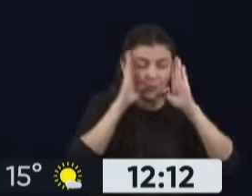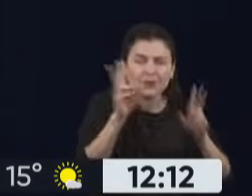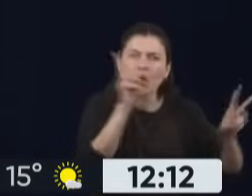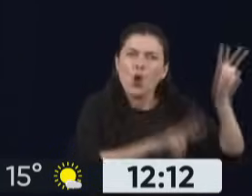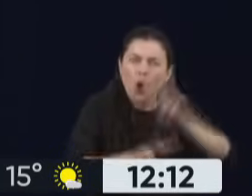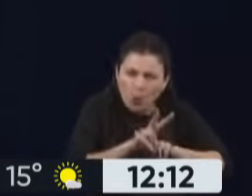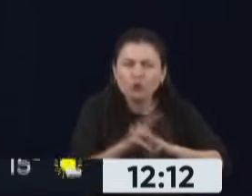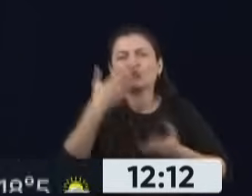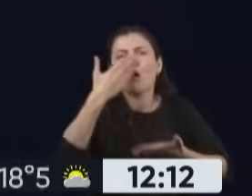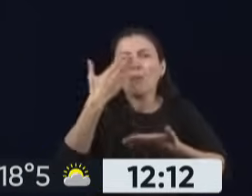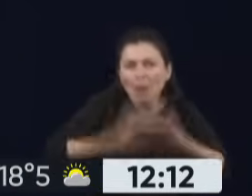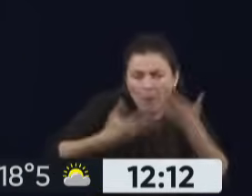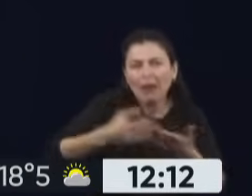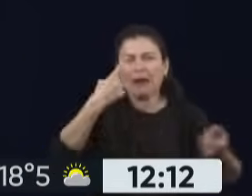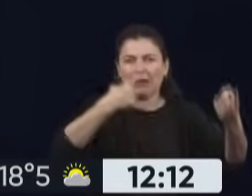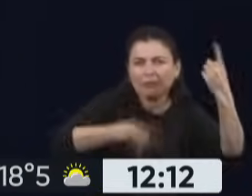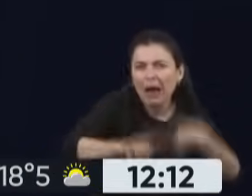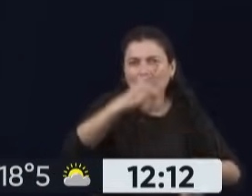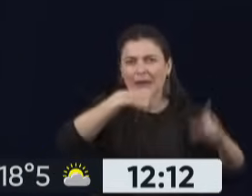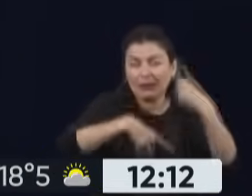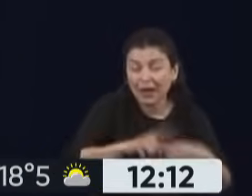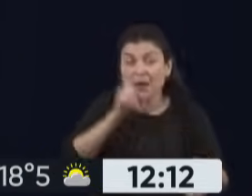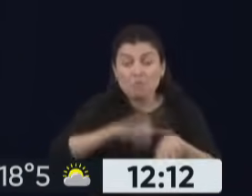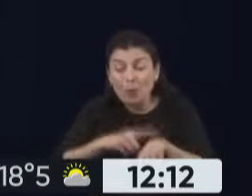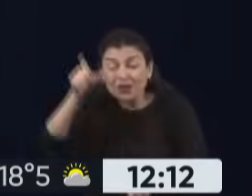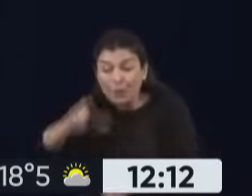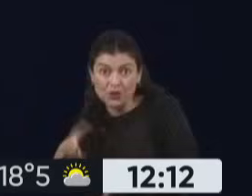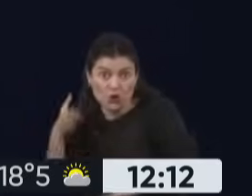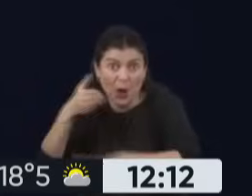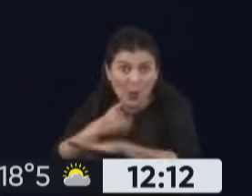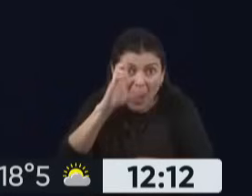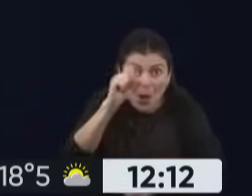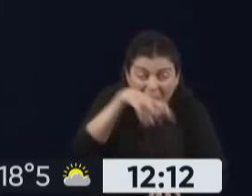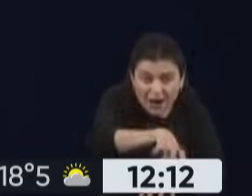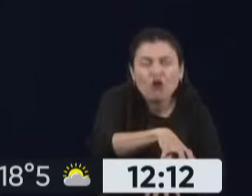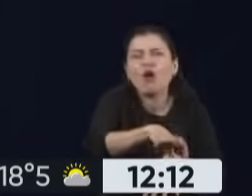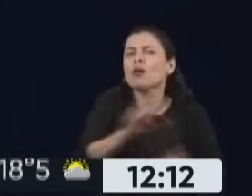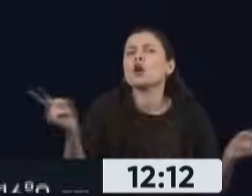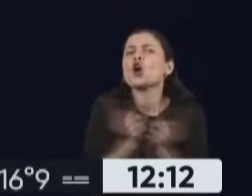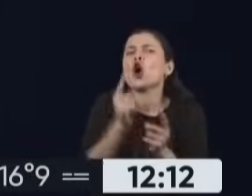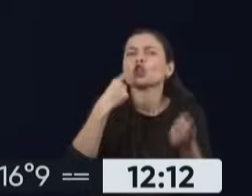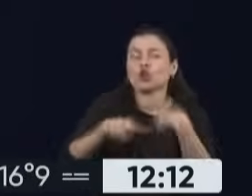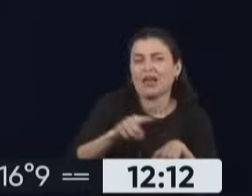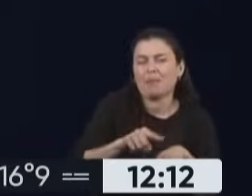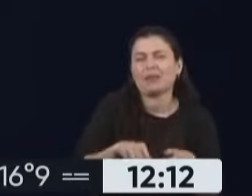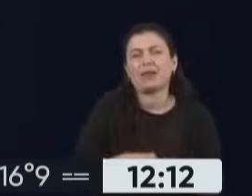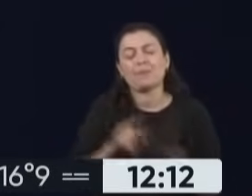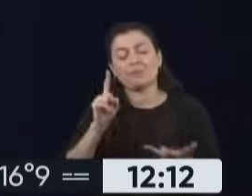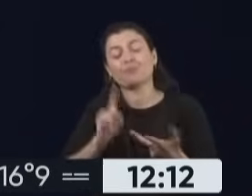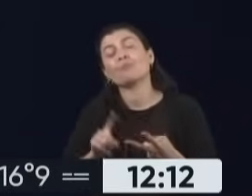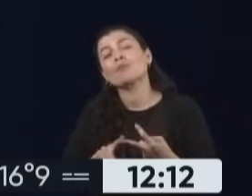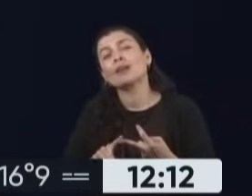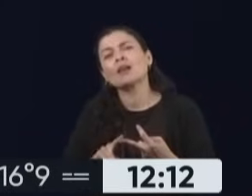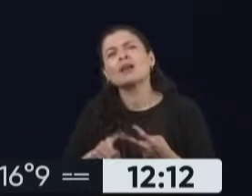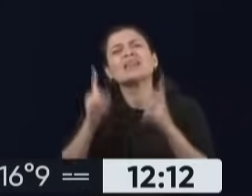carga burocrática de las personas que interactúen con los bancos y con el sistema financiero en general. Y dos es mejorar